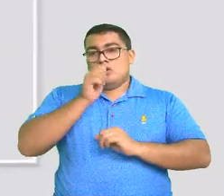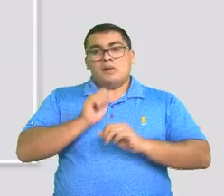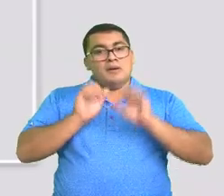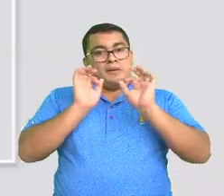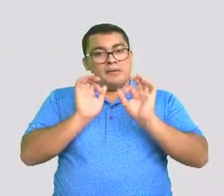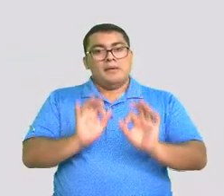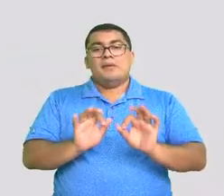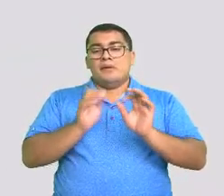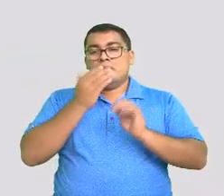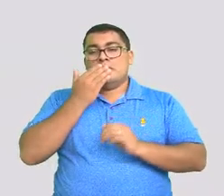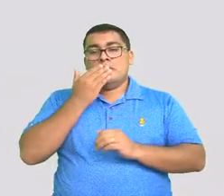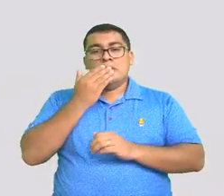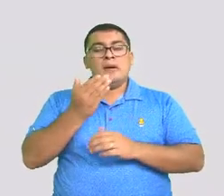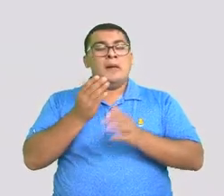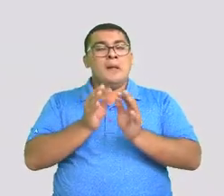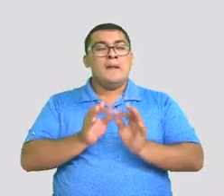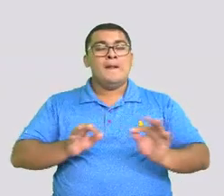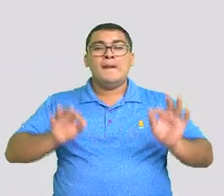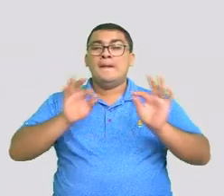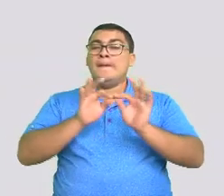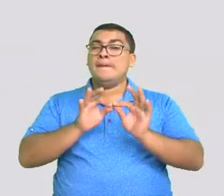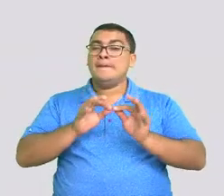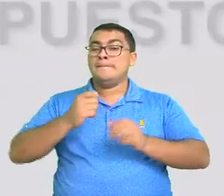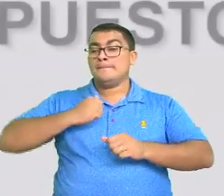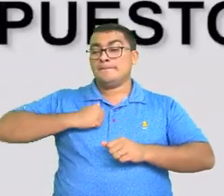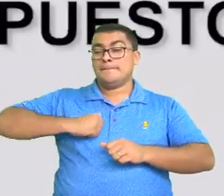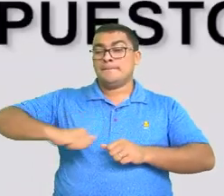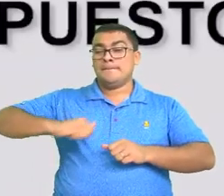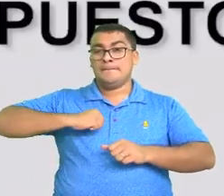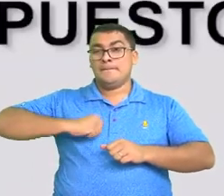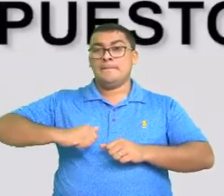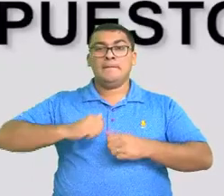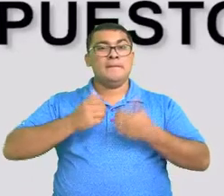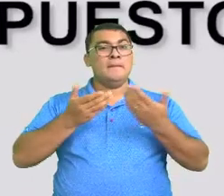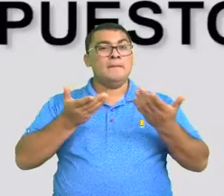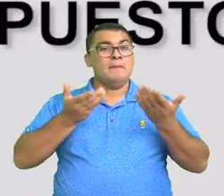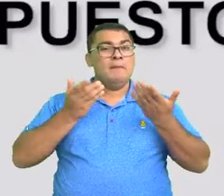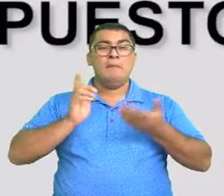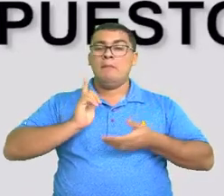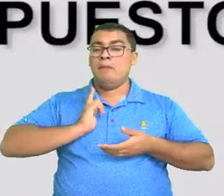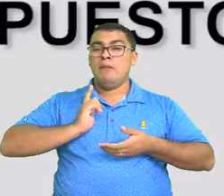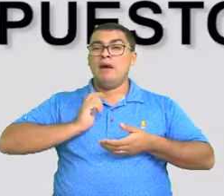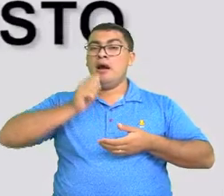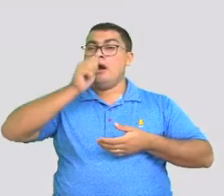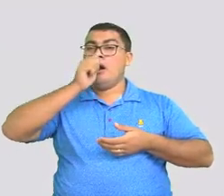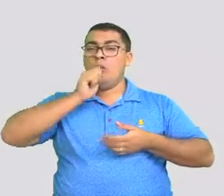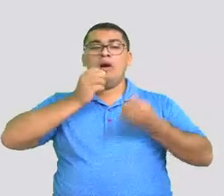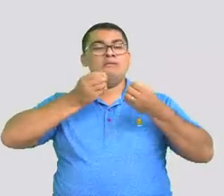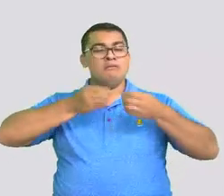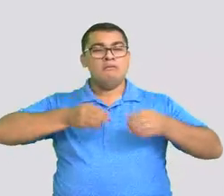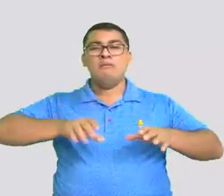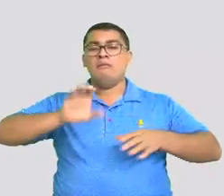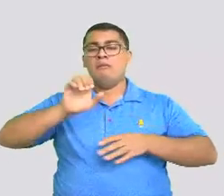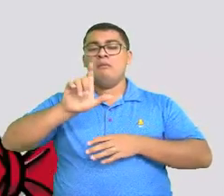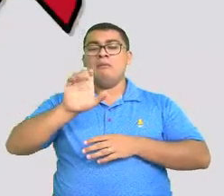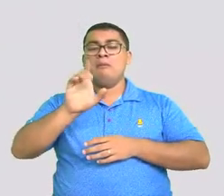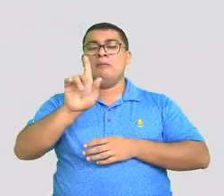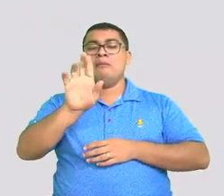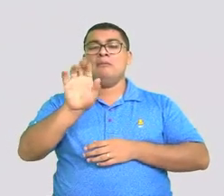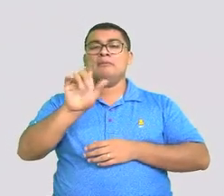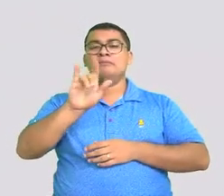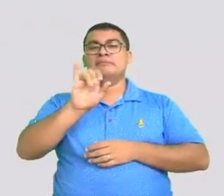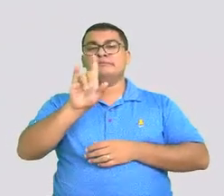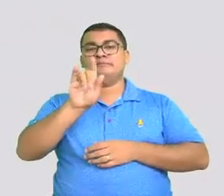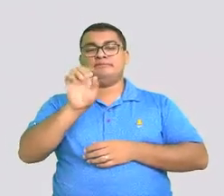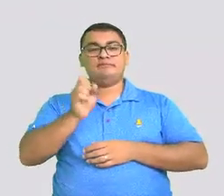¿verdad? Y lo importante es que en estas diarreas agudas lo que se pierde es agua. ¿verdad? Y los electrolitos, que eso debe